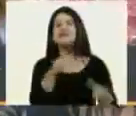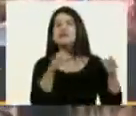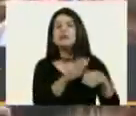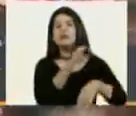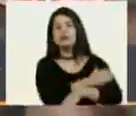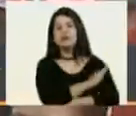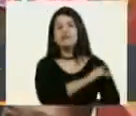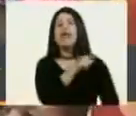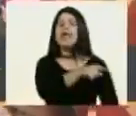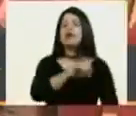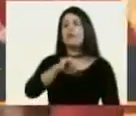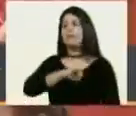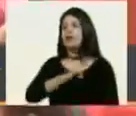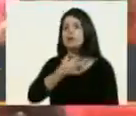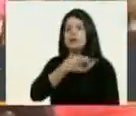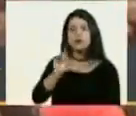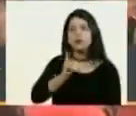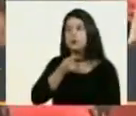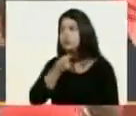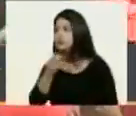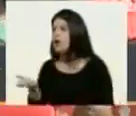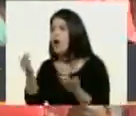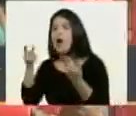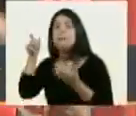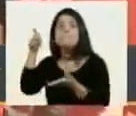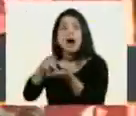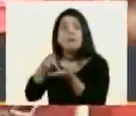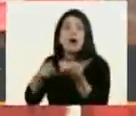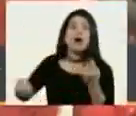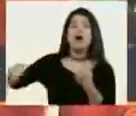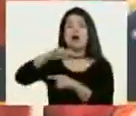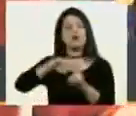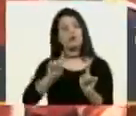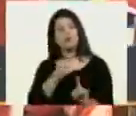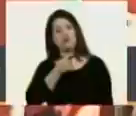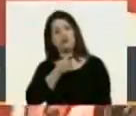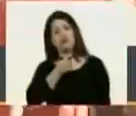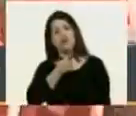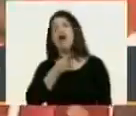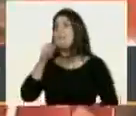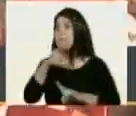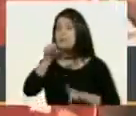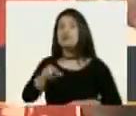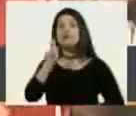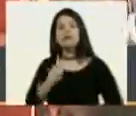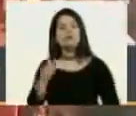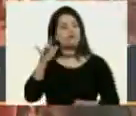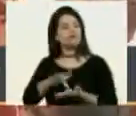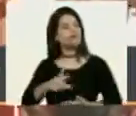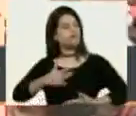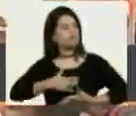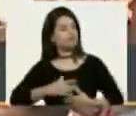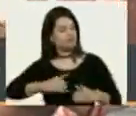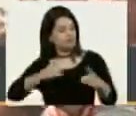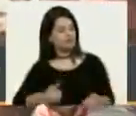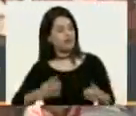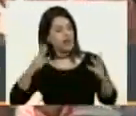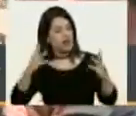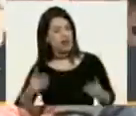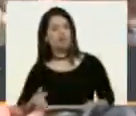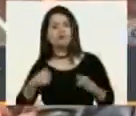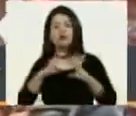a que el pueblo sea escuchado y se manifieste como debe manifestarse, a viva voz, con su voluntad. Es una asamblea